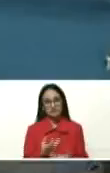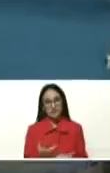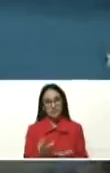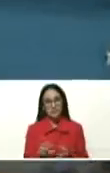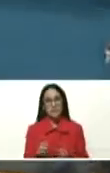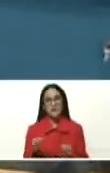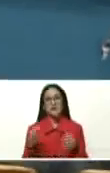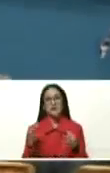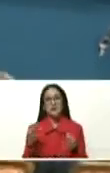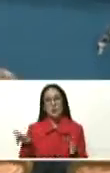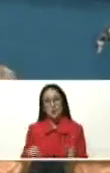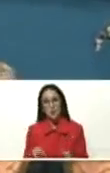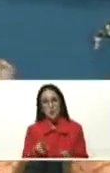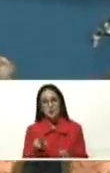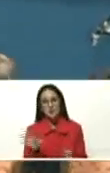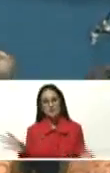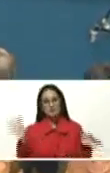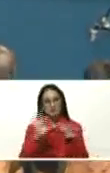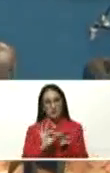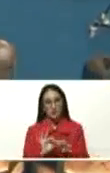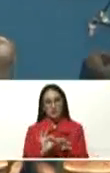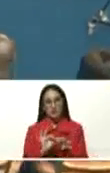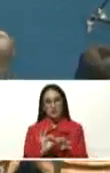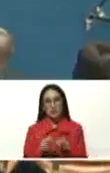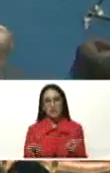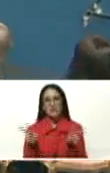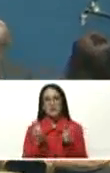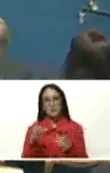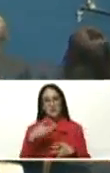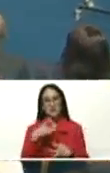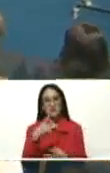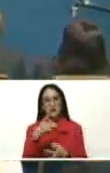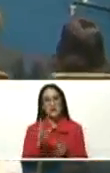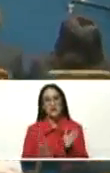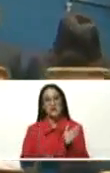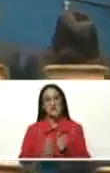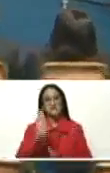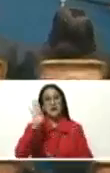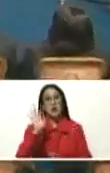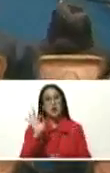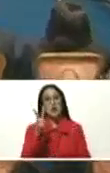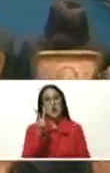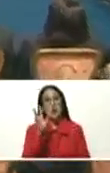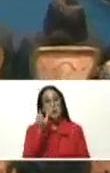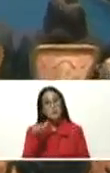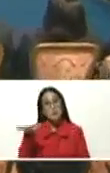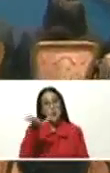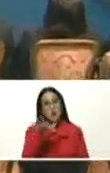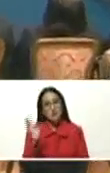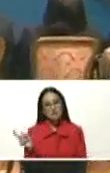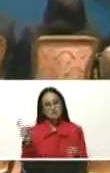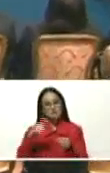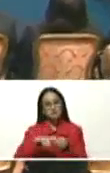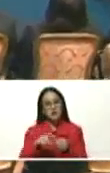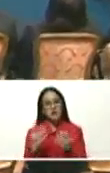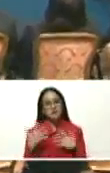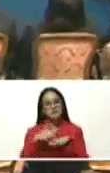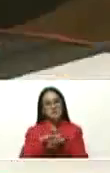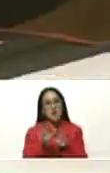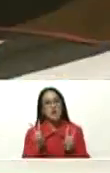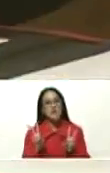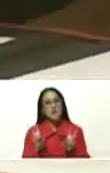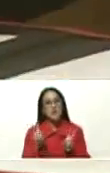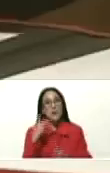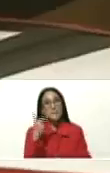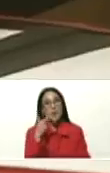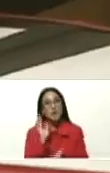una hoja de ruta en común en áreas de interés para el desarrollo de los pueblos como parte de esta nueva geopolítica, así